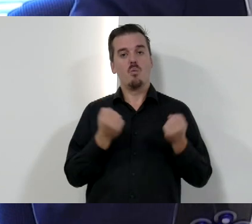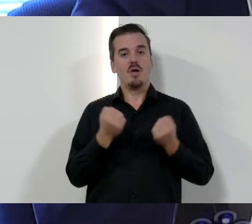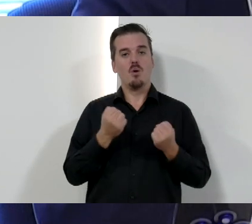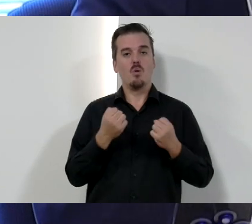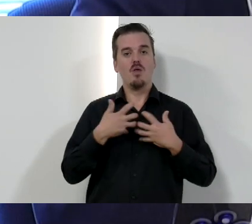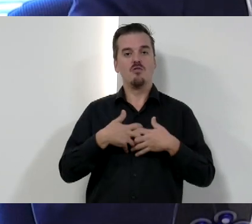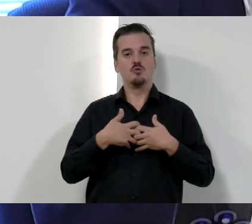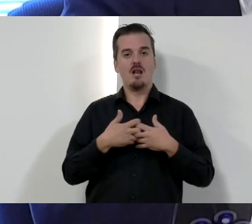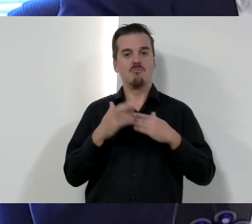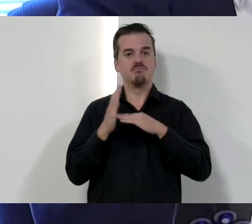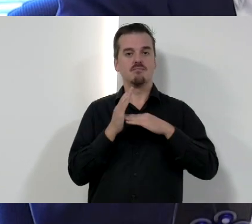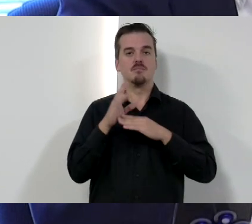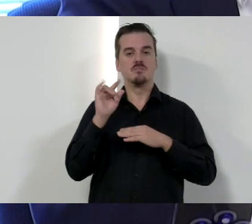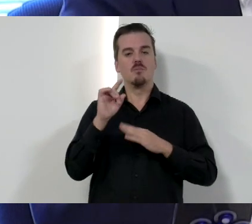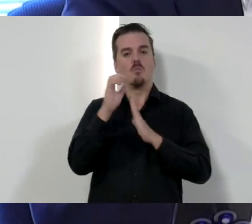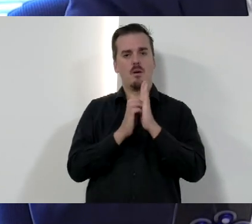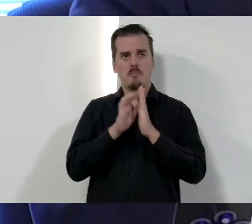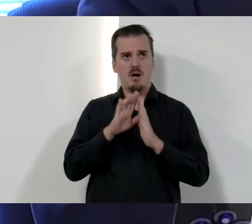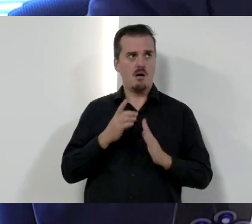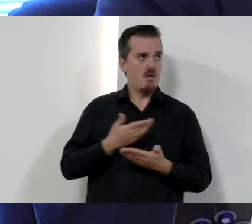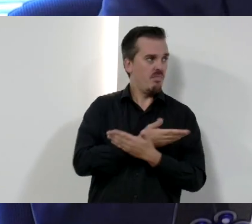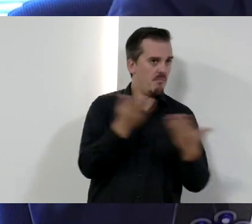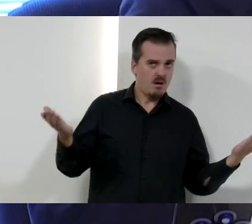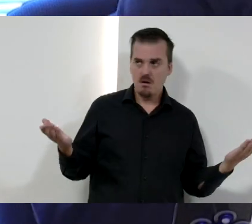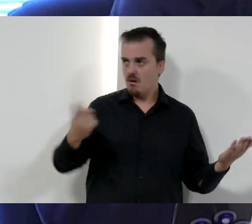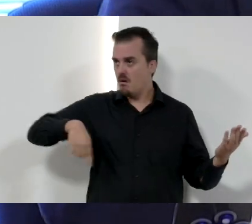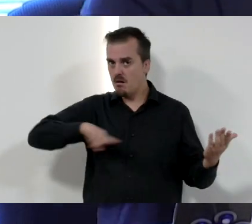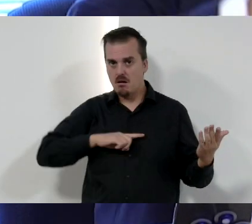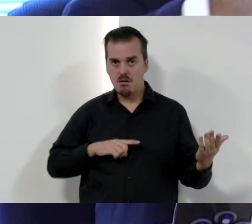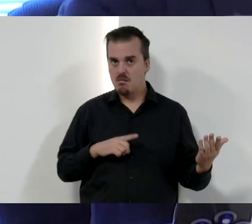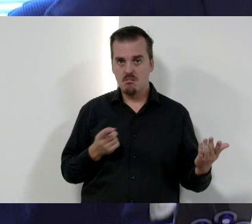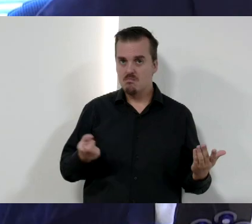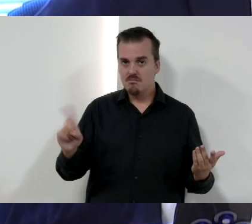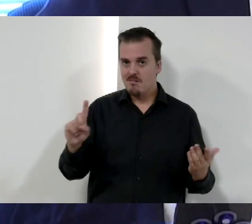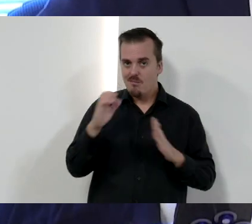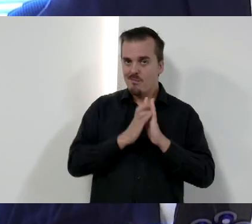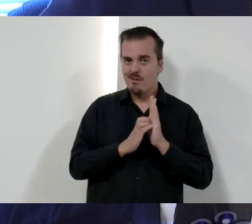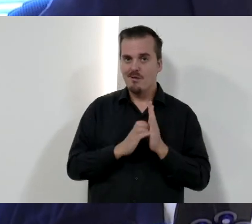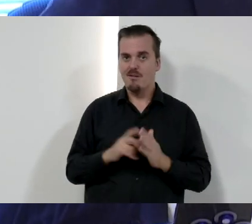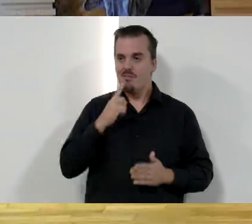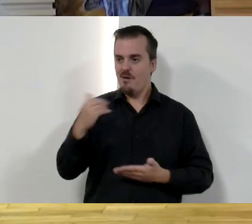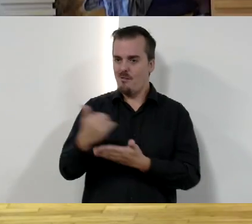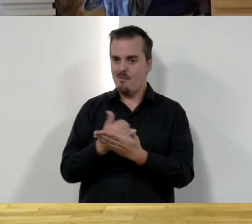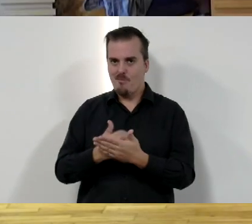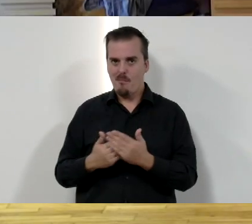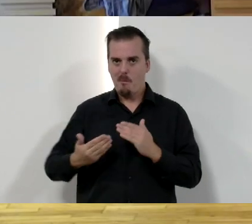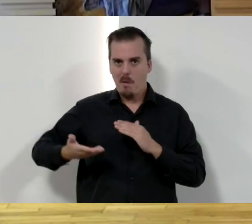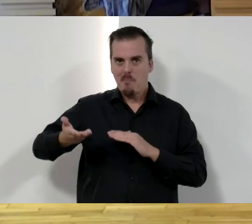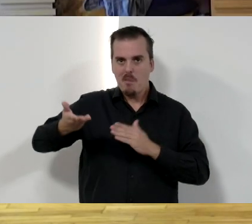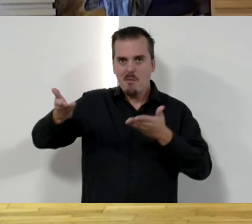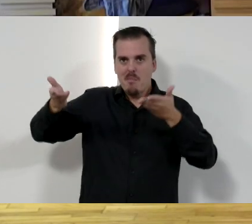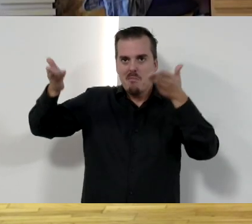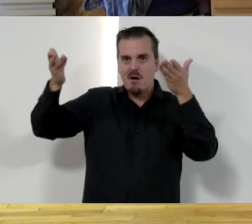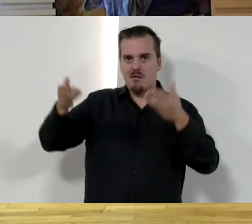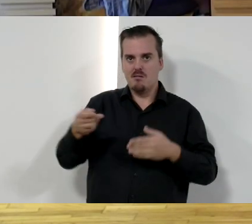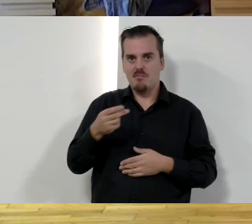del resto de vehículos que tenemos el resto de vecinos. Puede afectar a la recaudación, según mis datos, usted puede decir que pueden salir más incluso. No más de 270.000